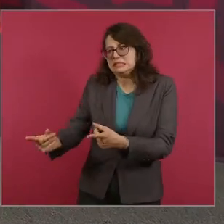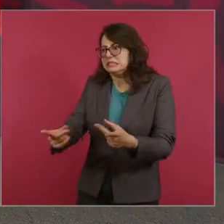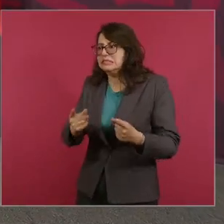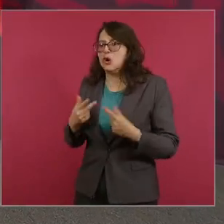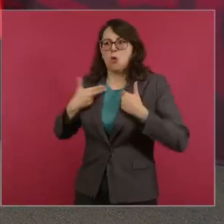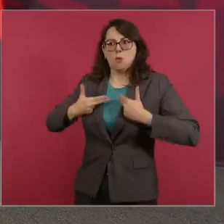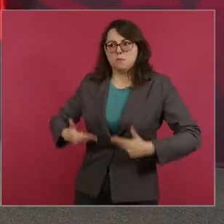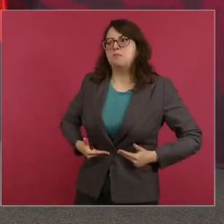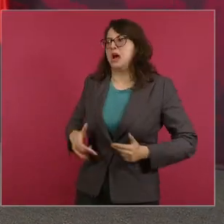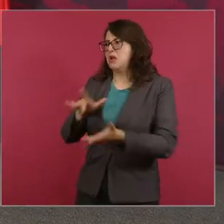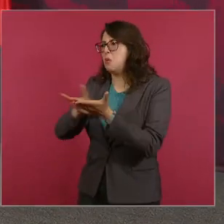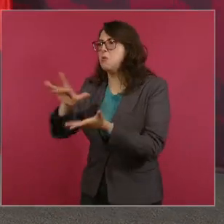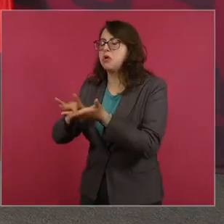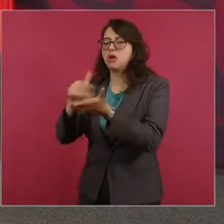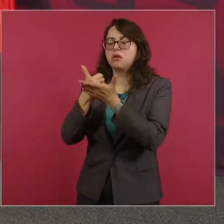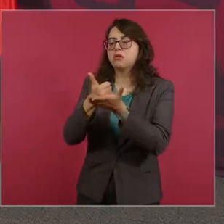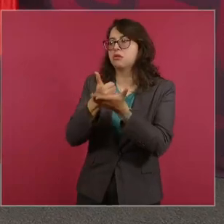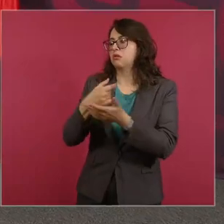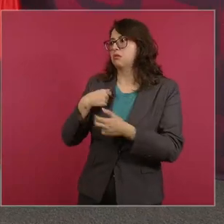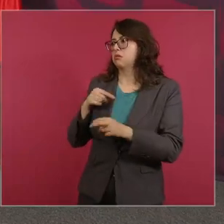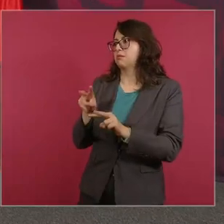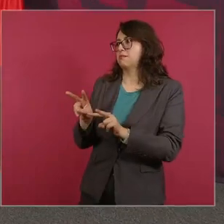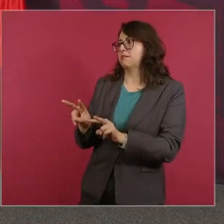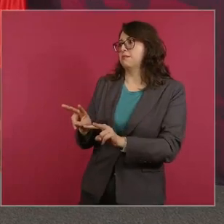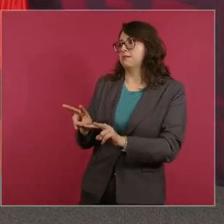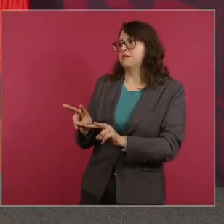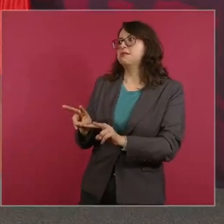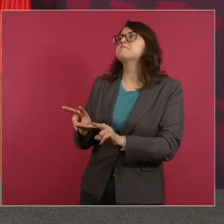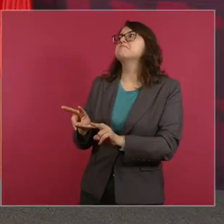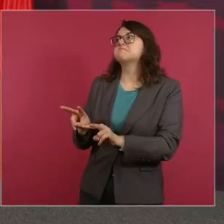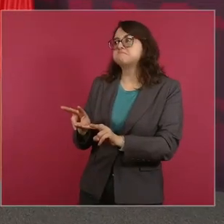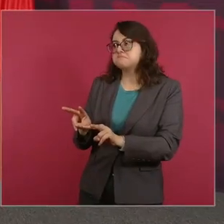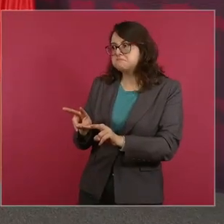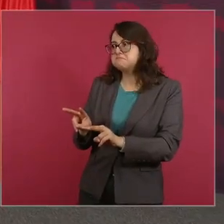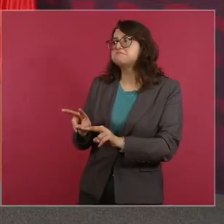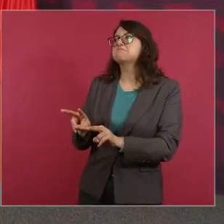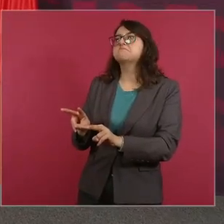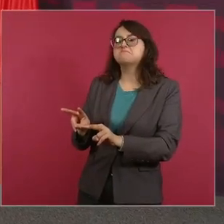este servidor público esta persona